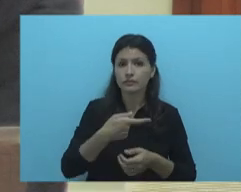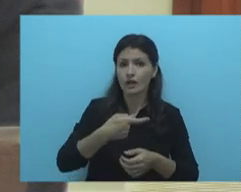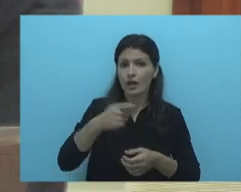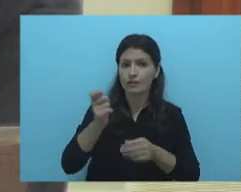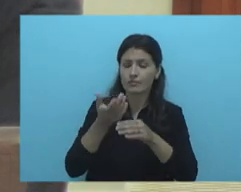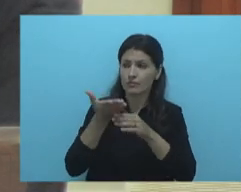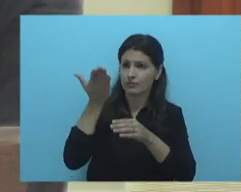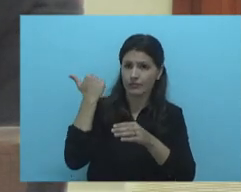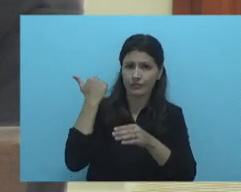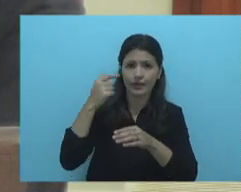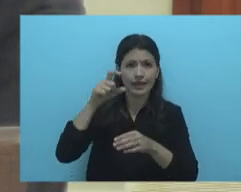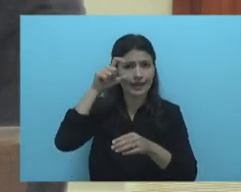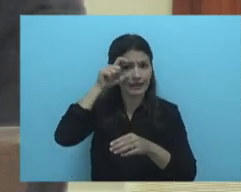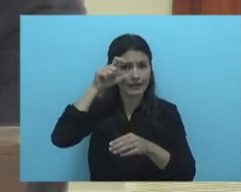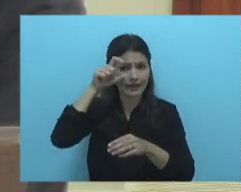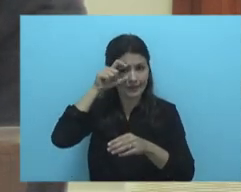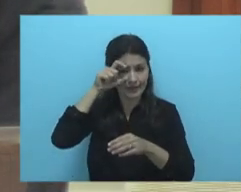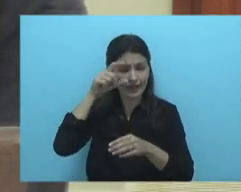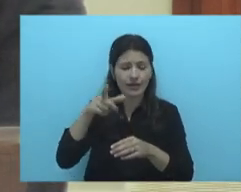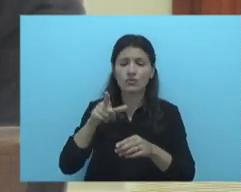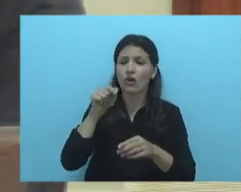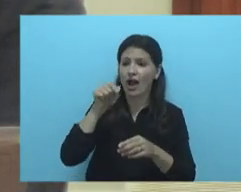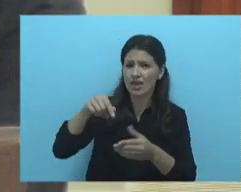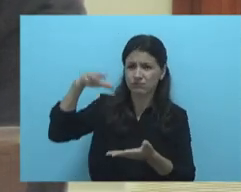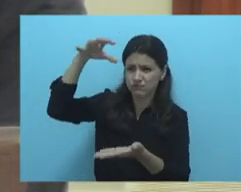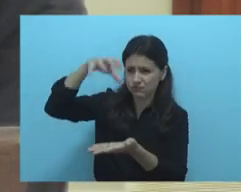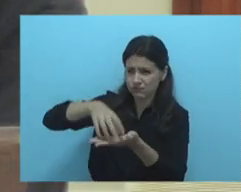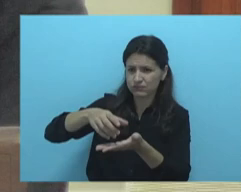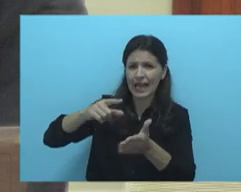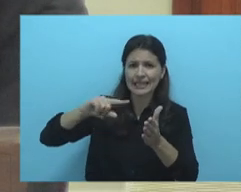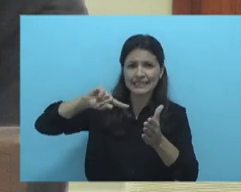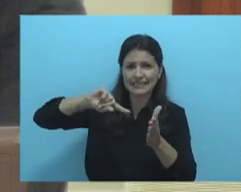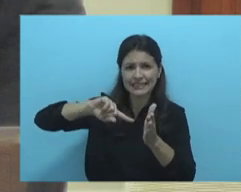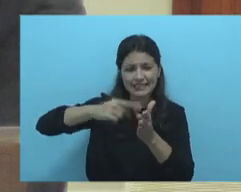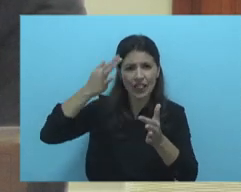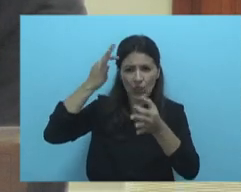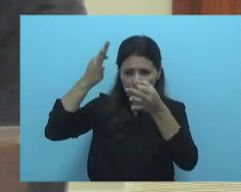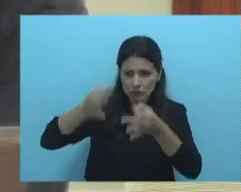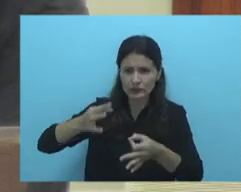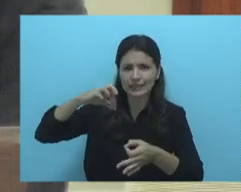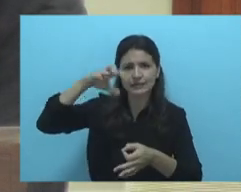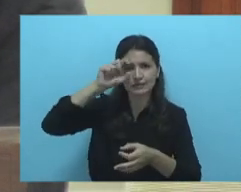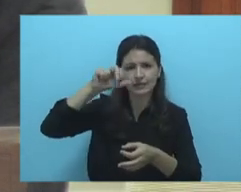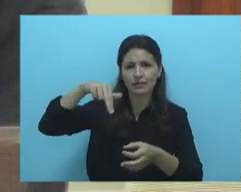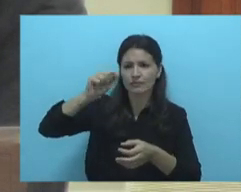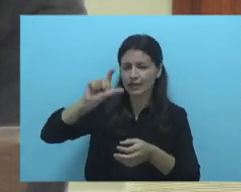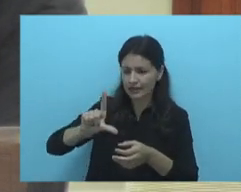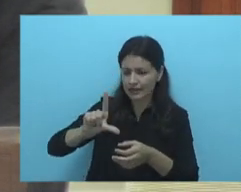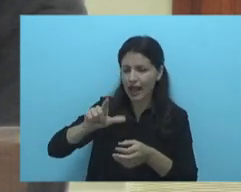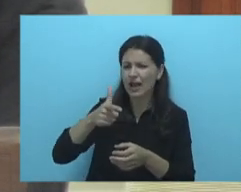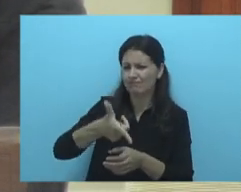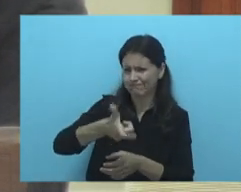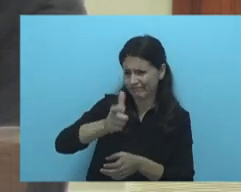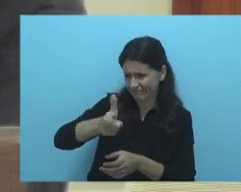Centro de Justicia Penal, que incluso en la reunión de la Junta de Seguridad planteamos que las cámaras tienen que tener